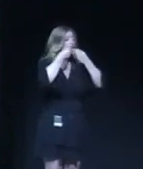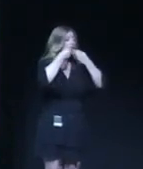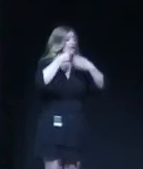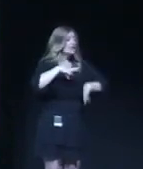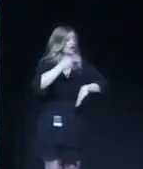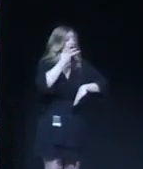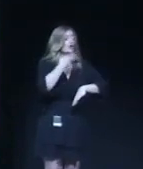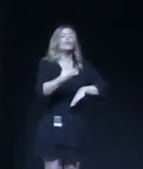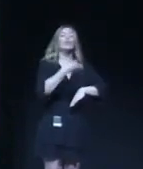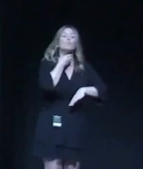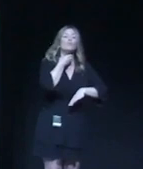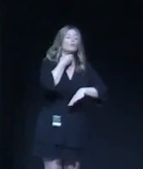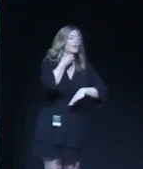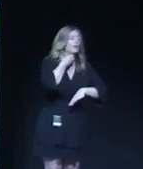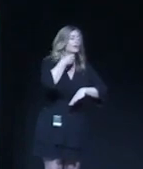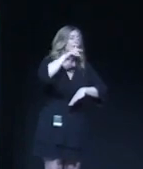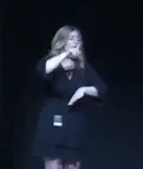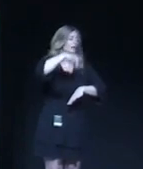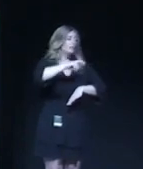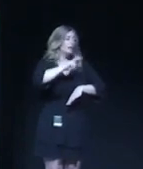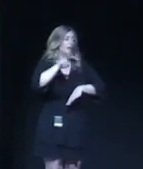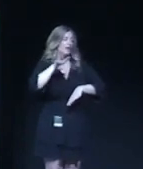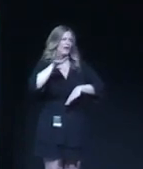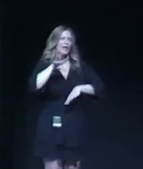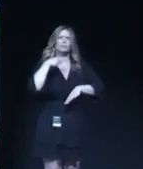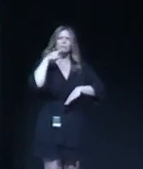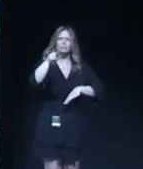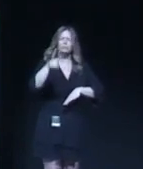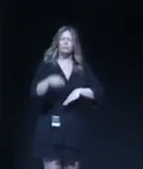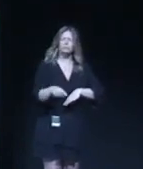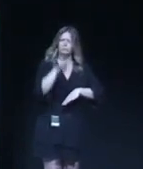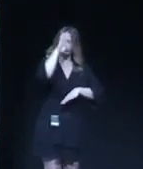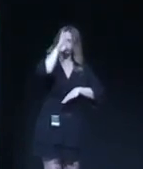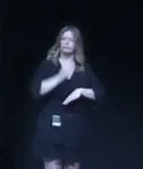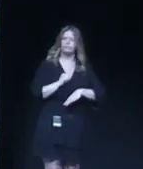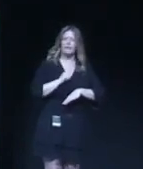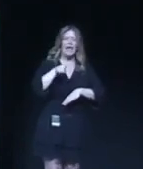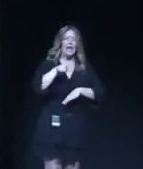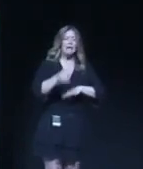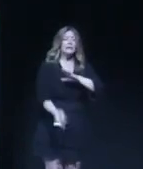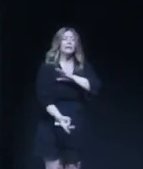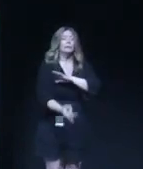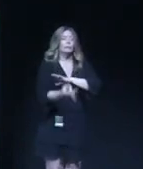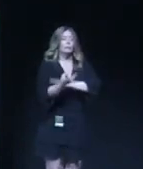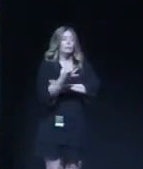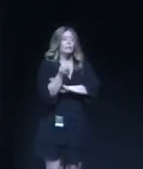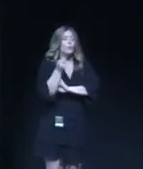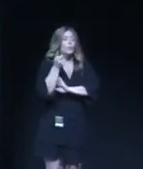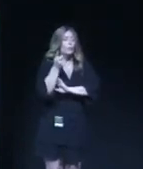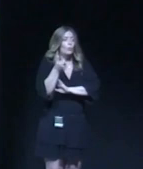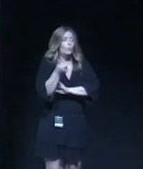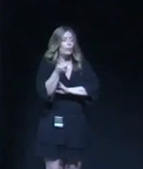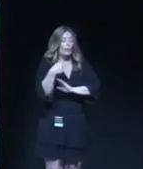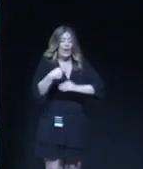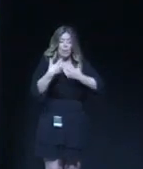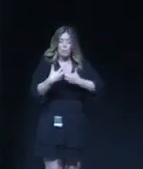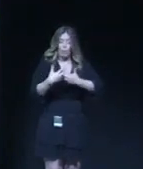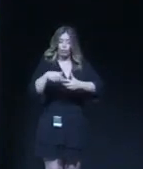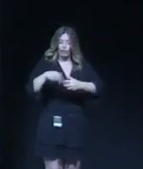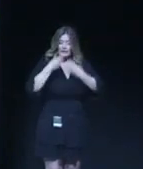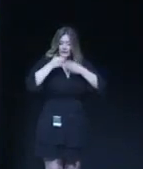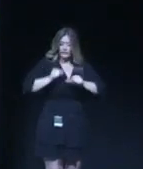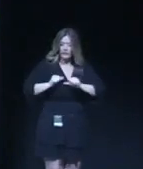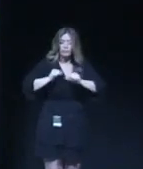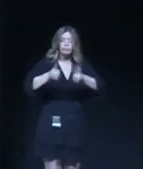impacta. Obviamente que le impacta. Así surge un poco, o ese es un poquito el detonante o el motor de esta historia. Hori